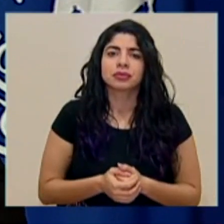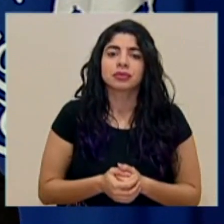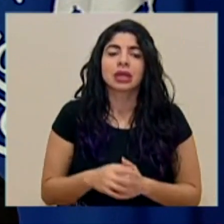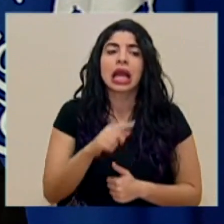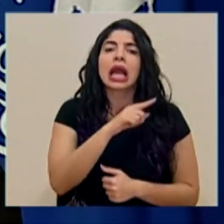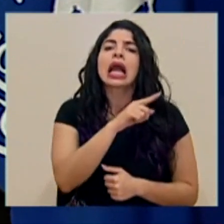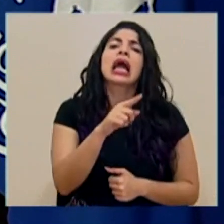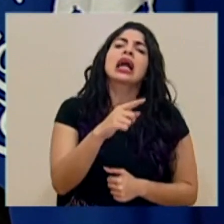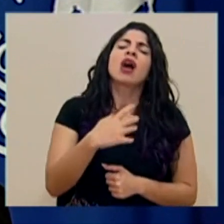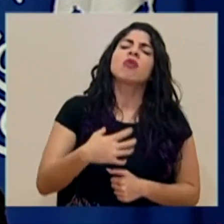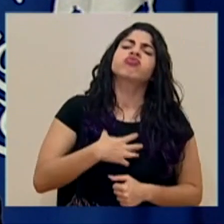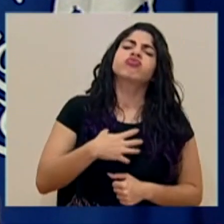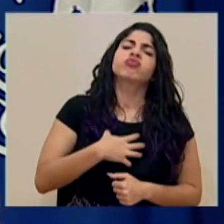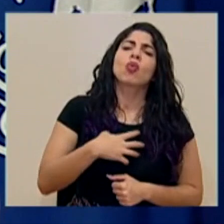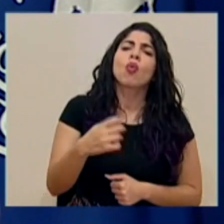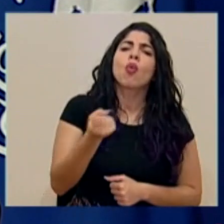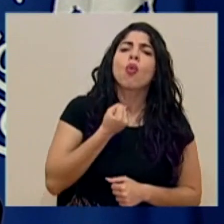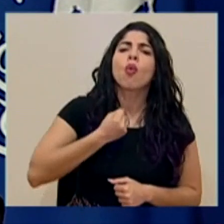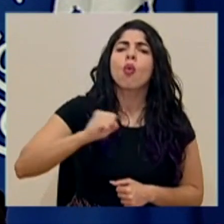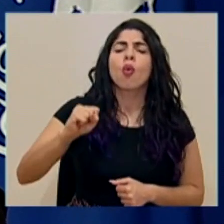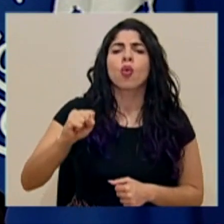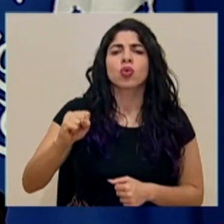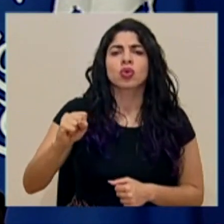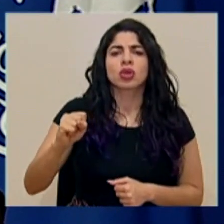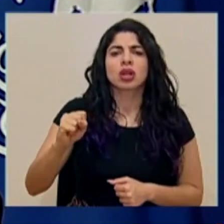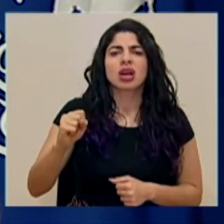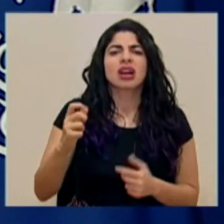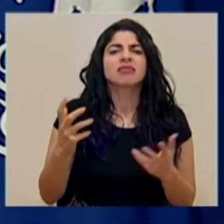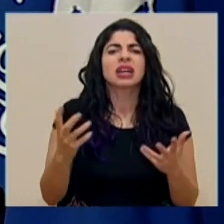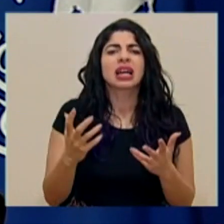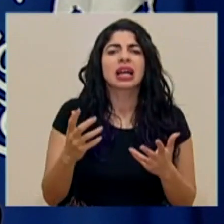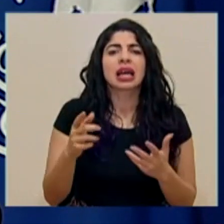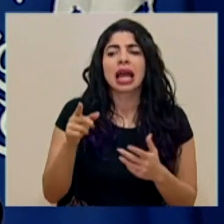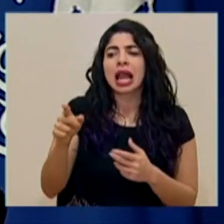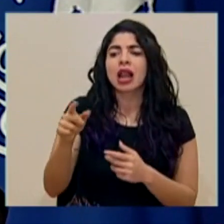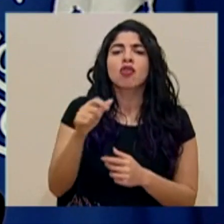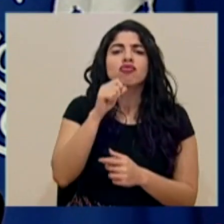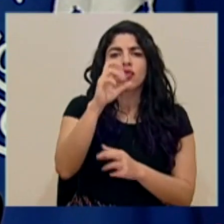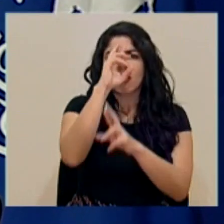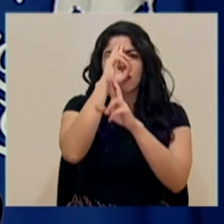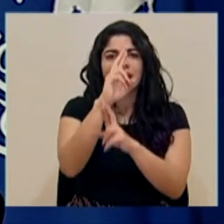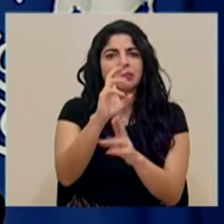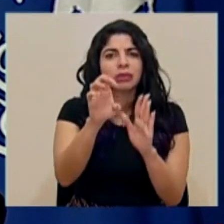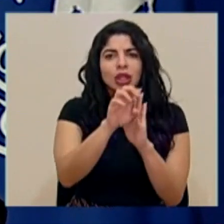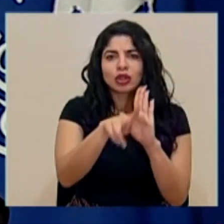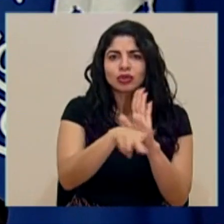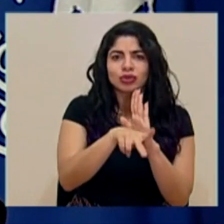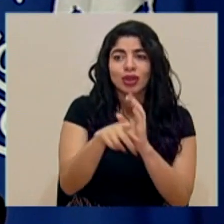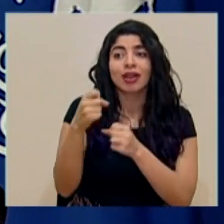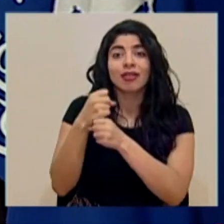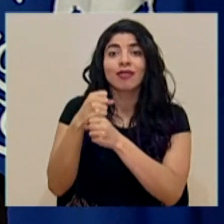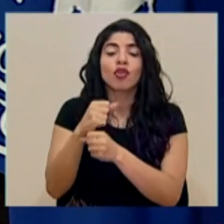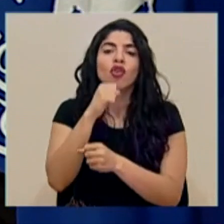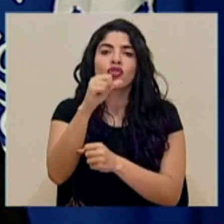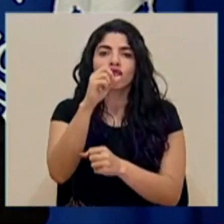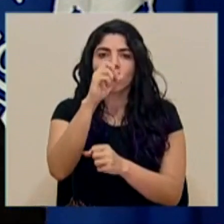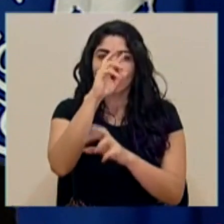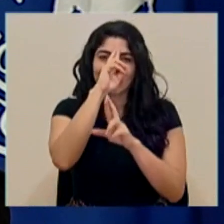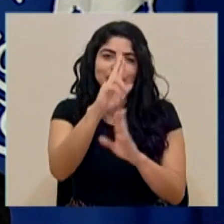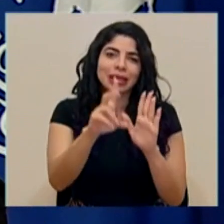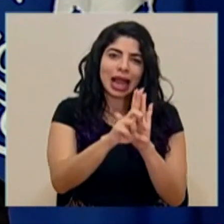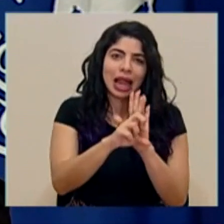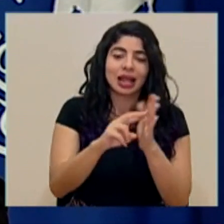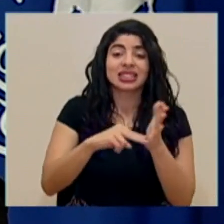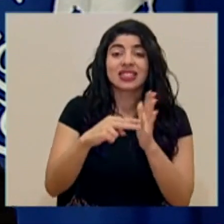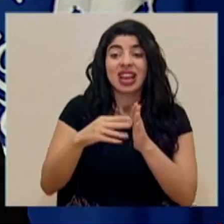la manifestación en contra de mecanismos no constitucionales de manifestación. Básicamente,